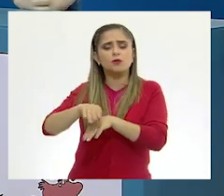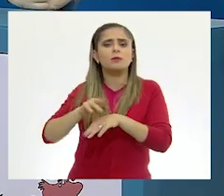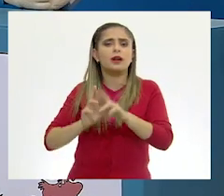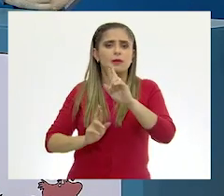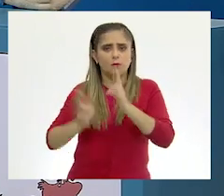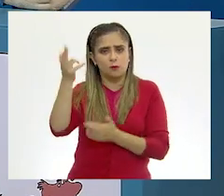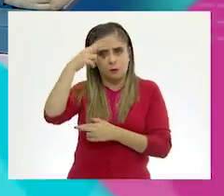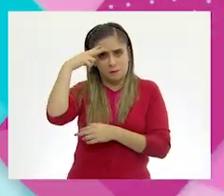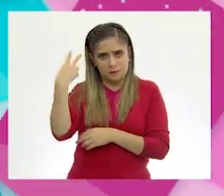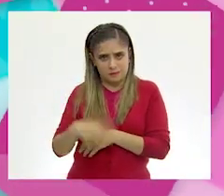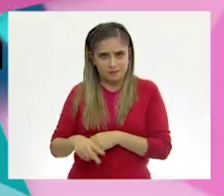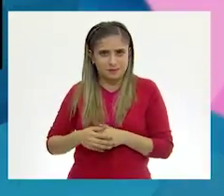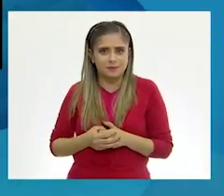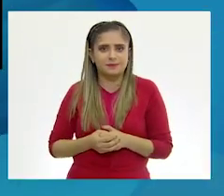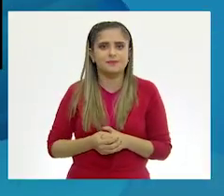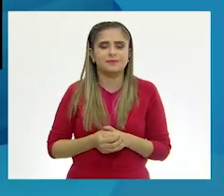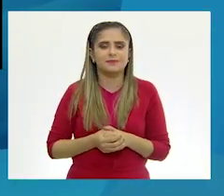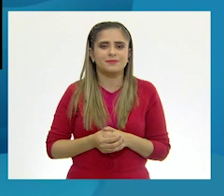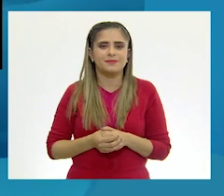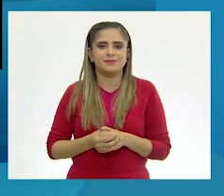revolución.